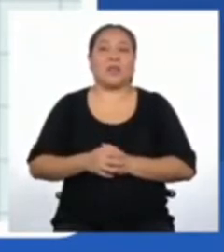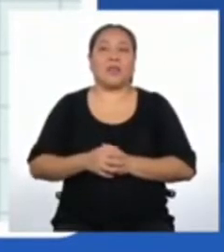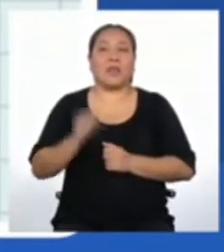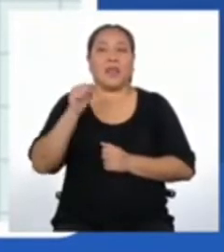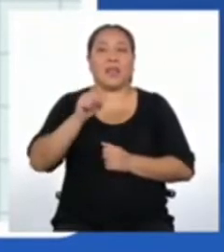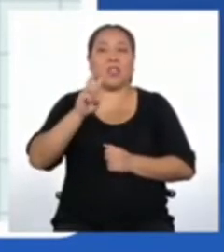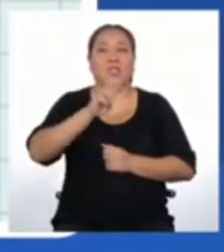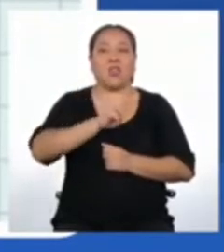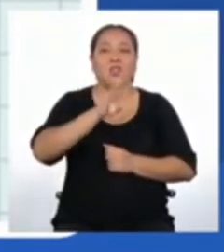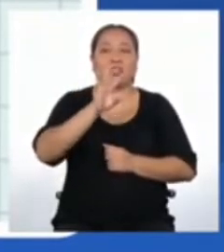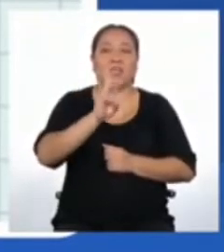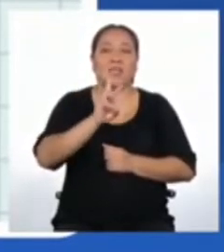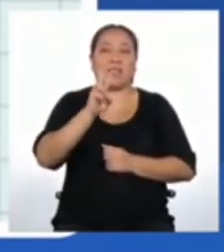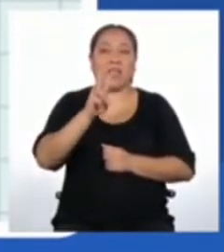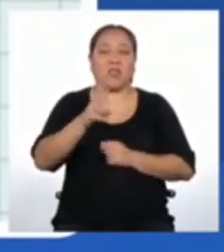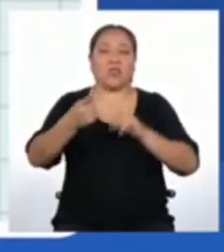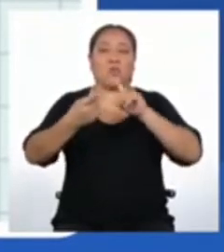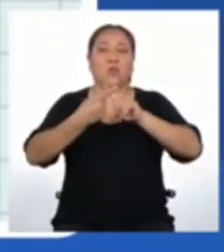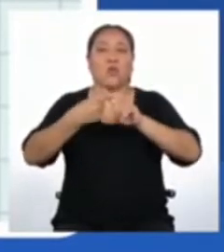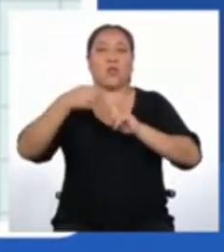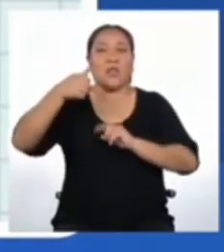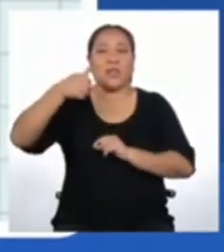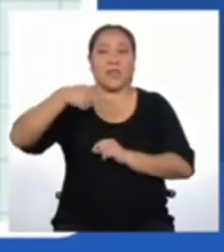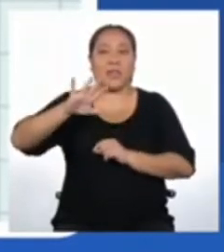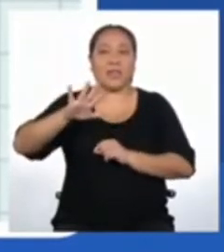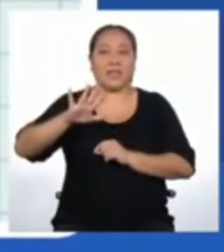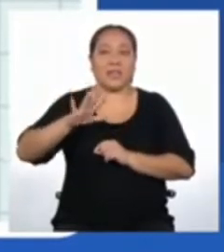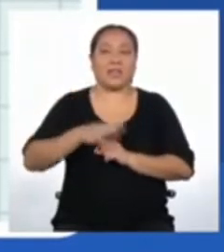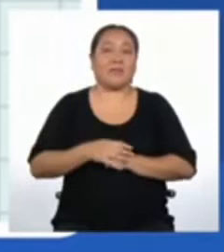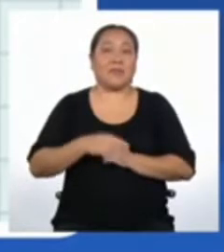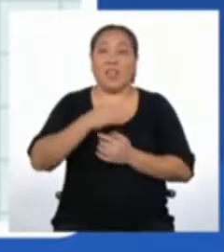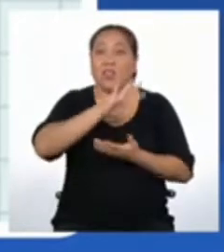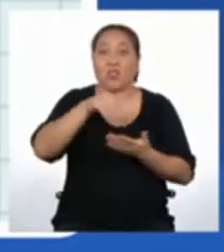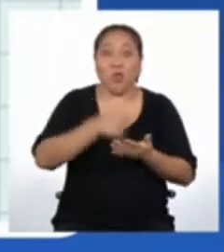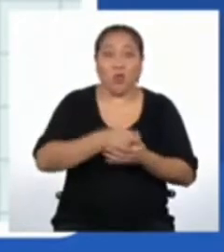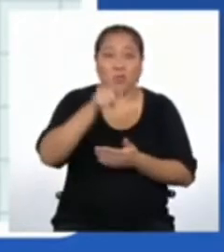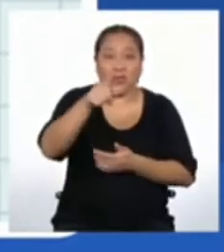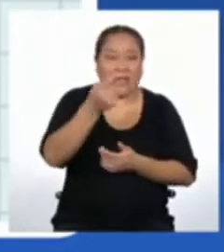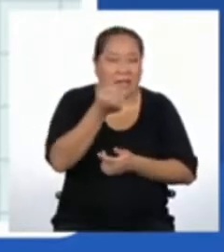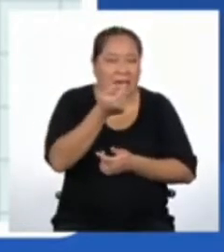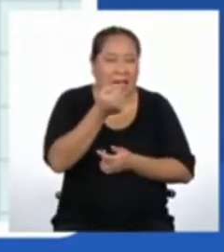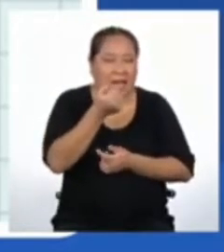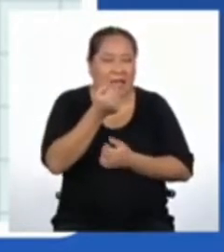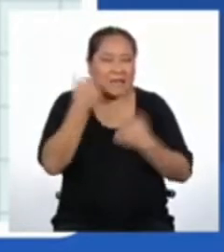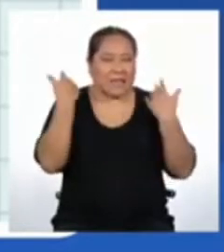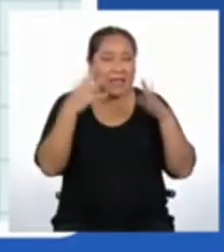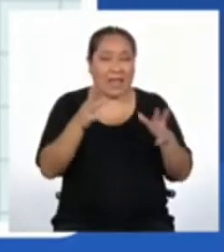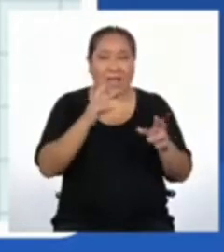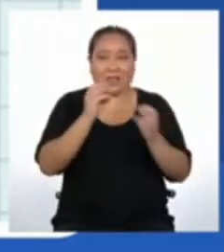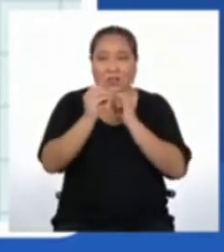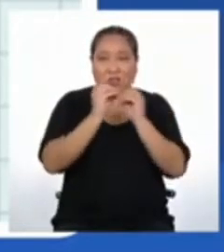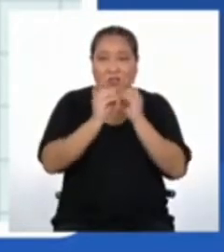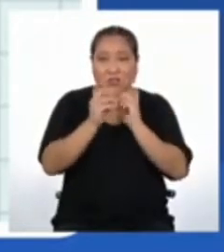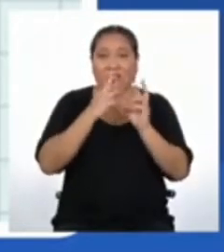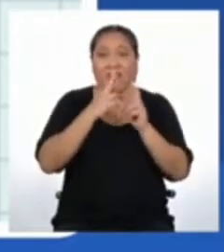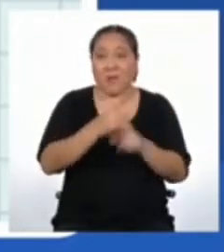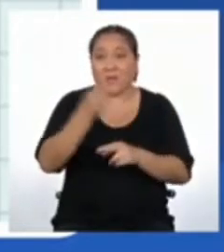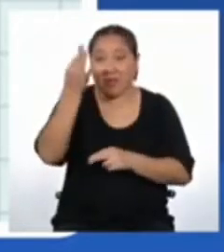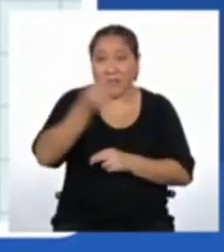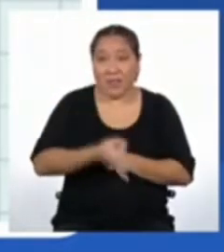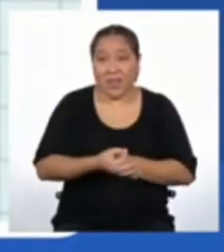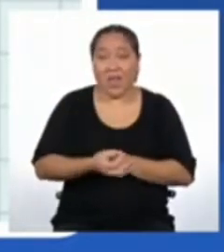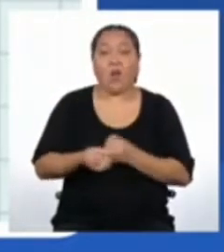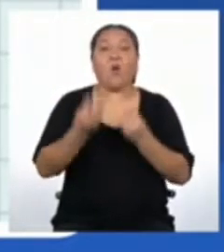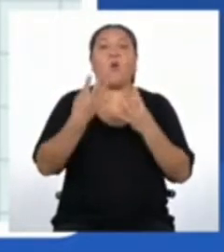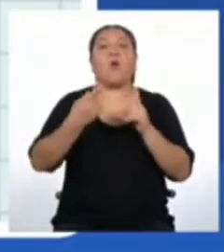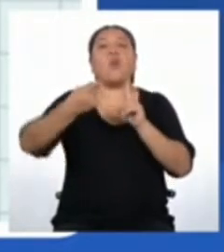así. Bueno, todas y todos en casa ya deberían estar a punto de obtener la respuesta, ¿verdad? ¿Cuánto sería